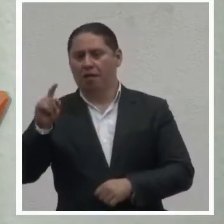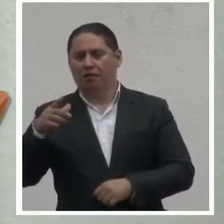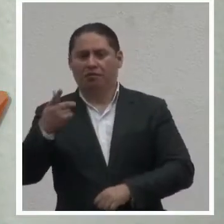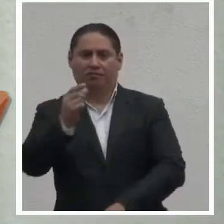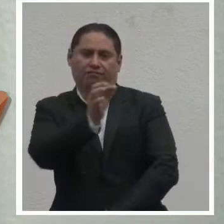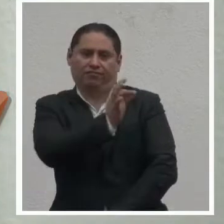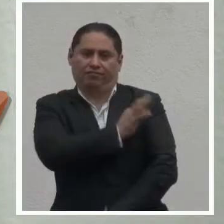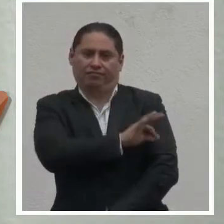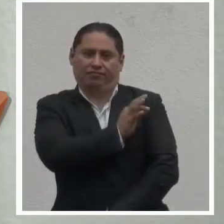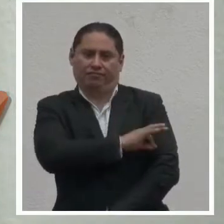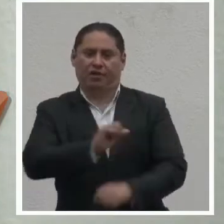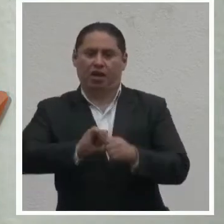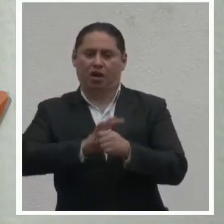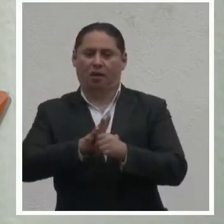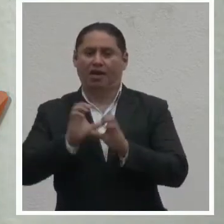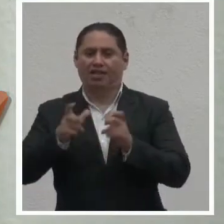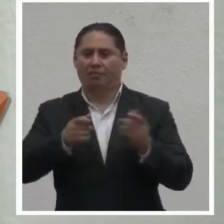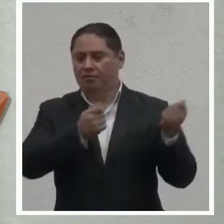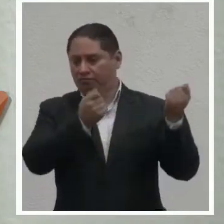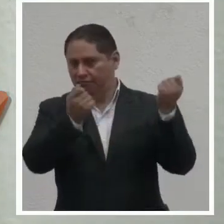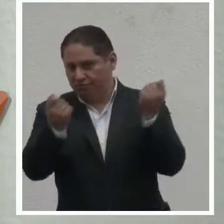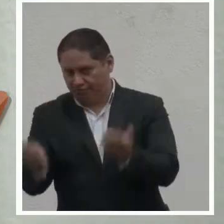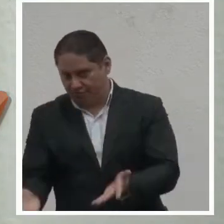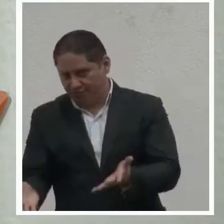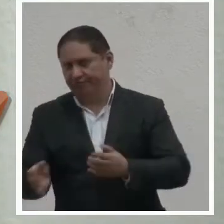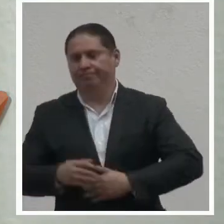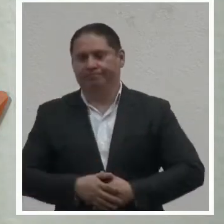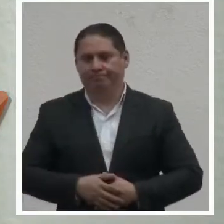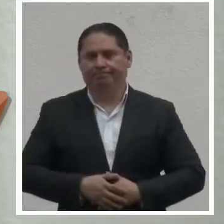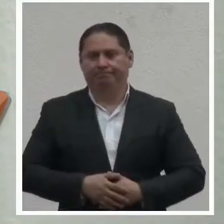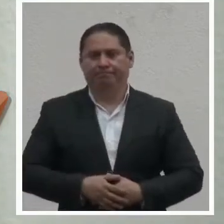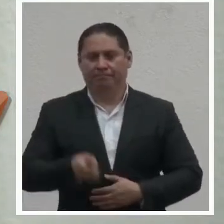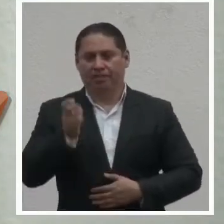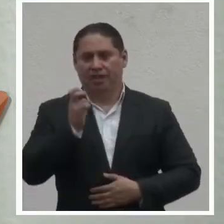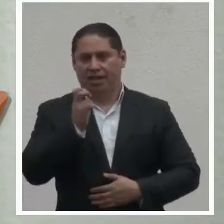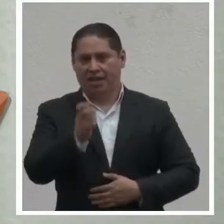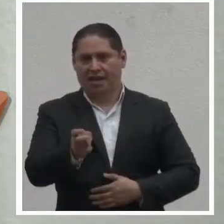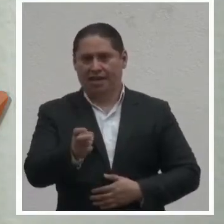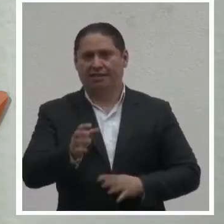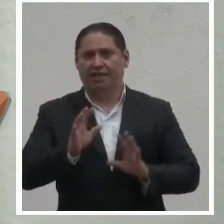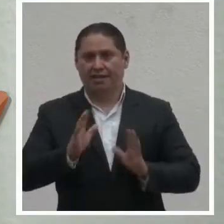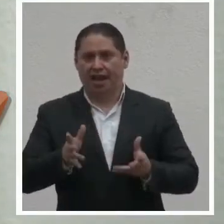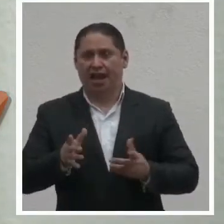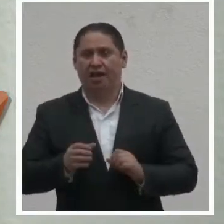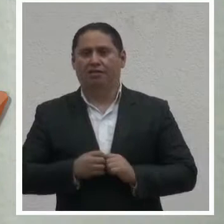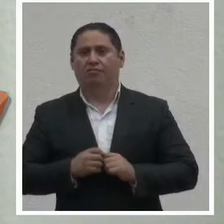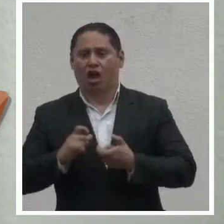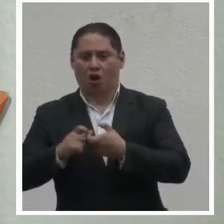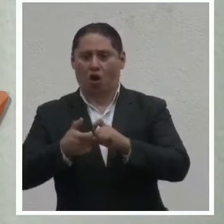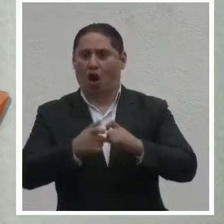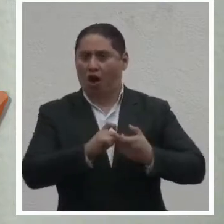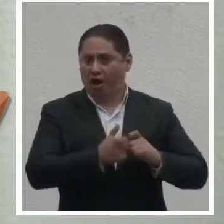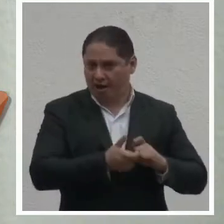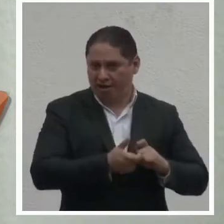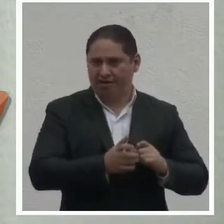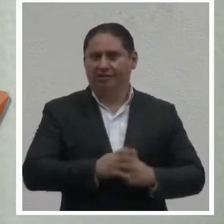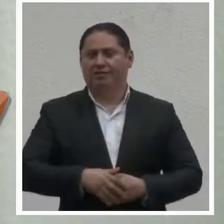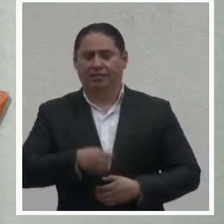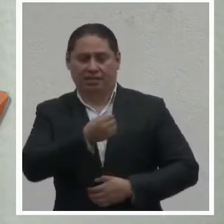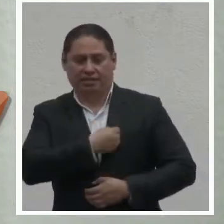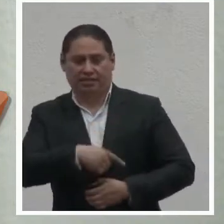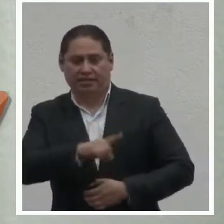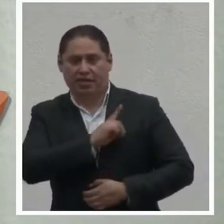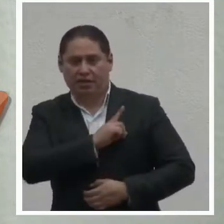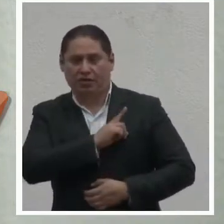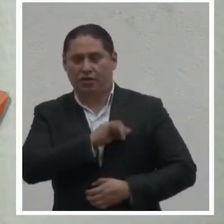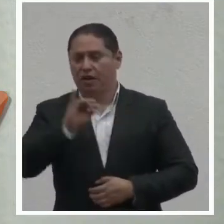el COVID llegó a Chiapas, llegó a tiempo, y ese espíritu de cooperación dentro del sector salud y el